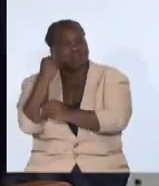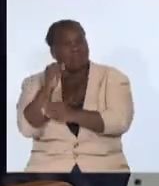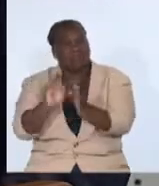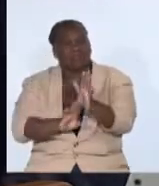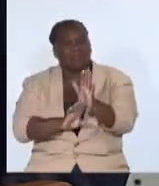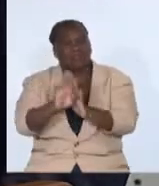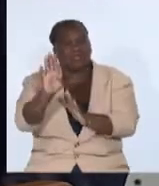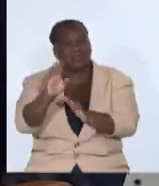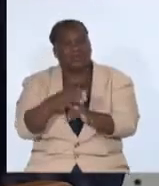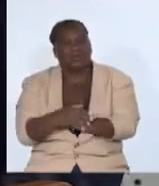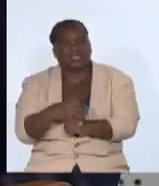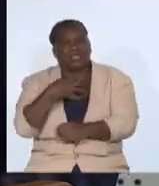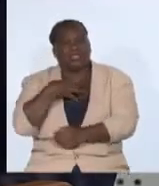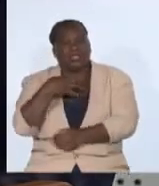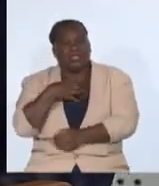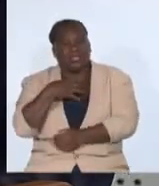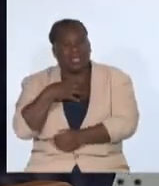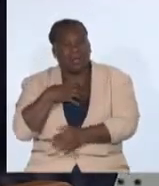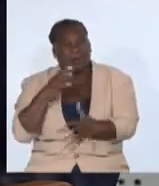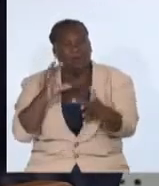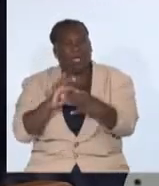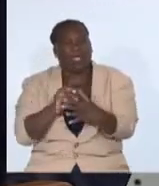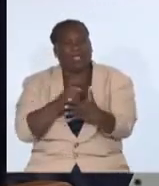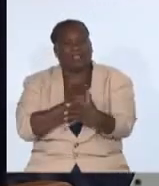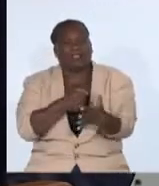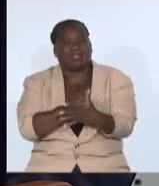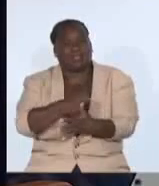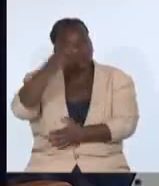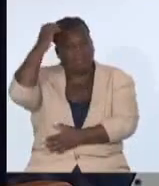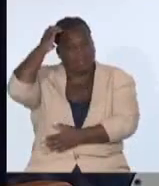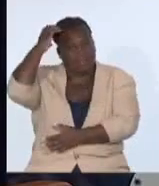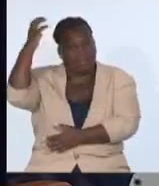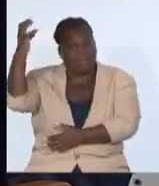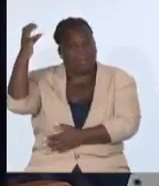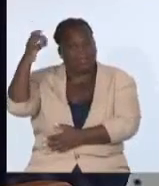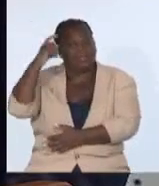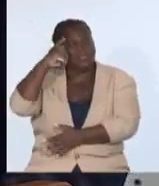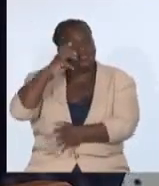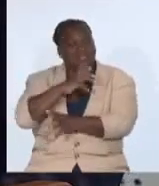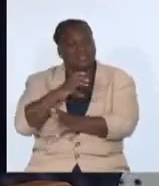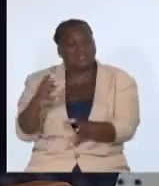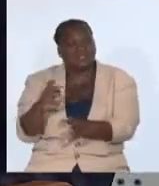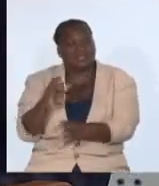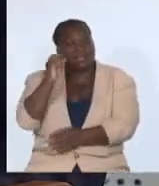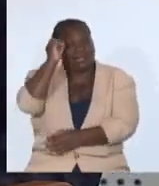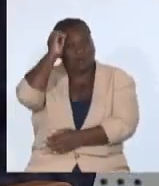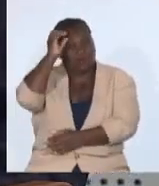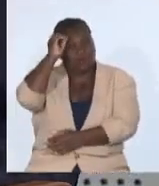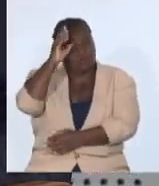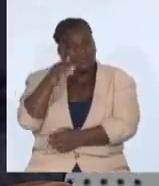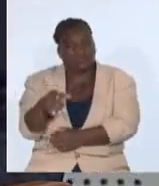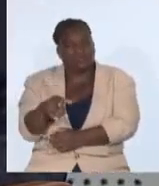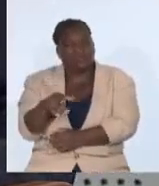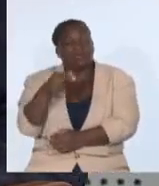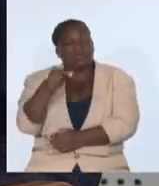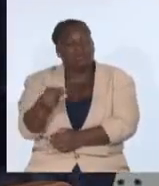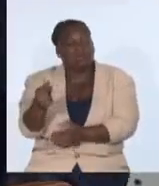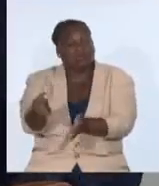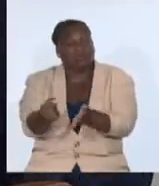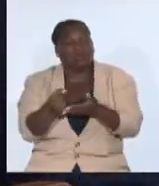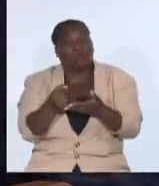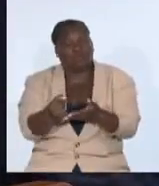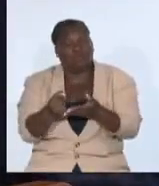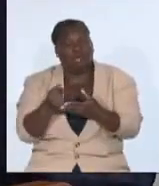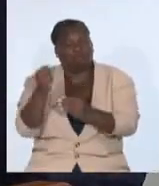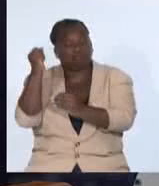disponemos de un sistema de gestión de gobierno basado en ciencia e Innovación que ha devenido en importantes fortalezas